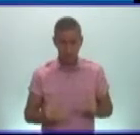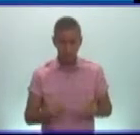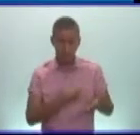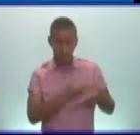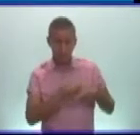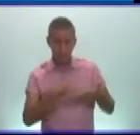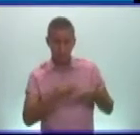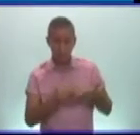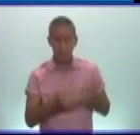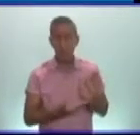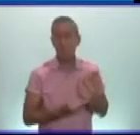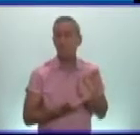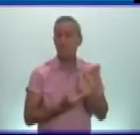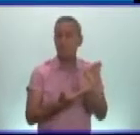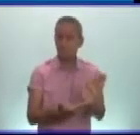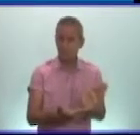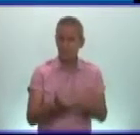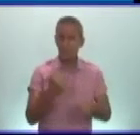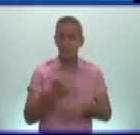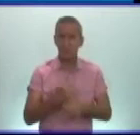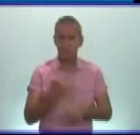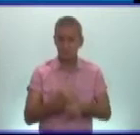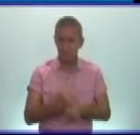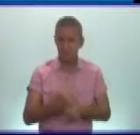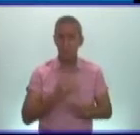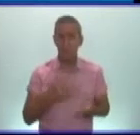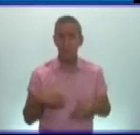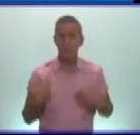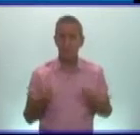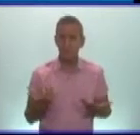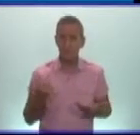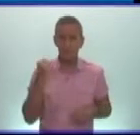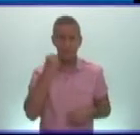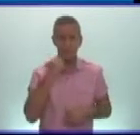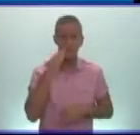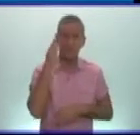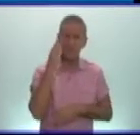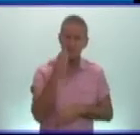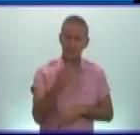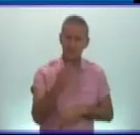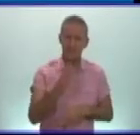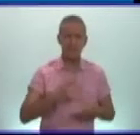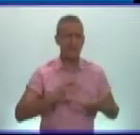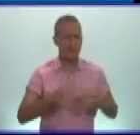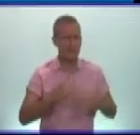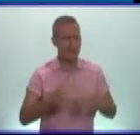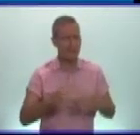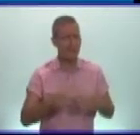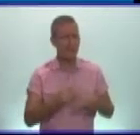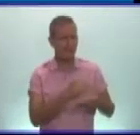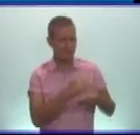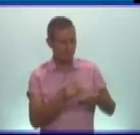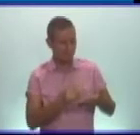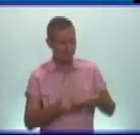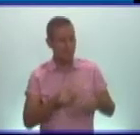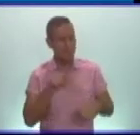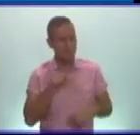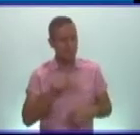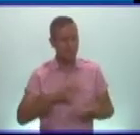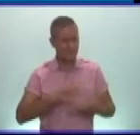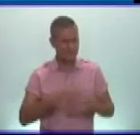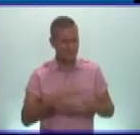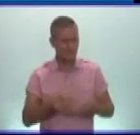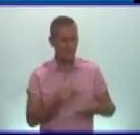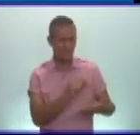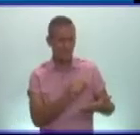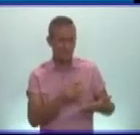presentación del trabajo y, por supuesto, como estamos redactando cartas, tenemos que respetar el esquema, la estructura de este tipo de